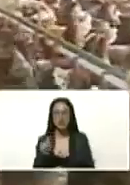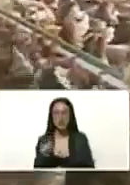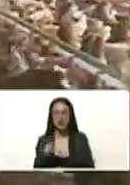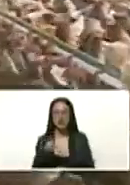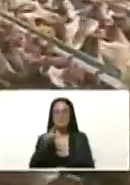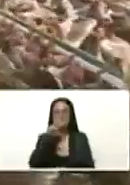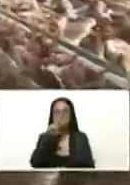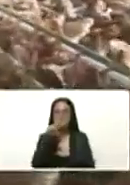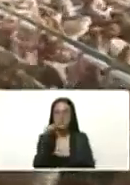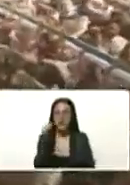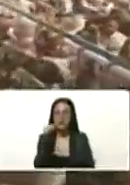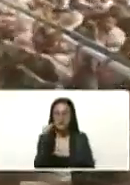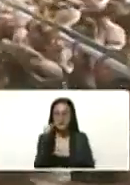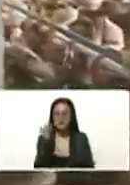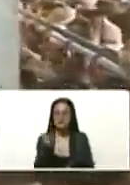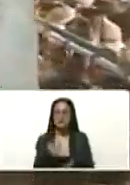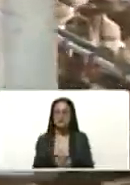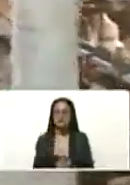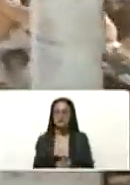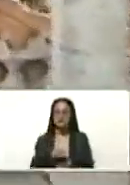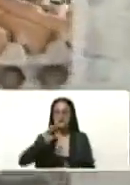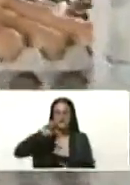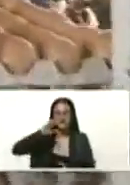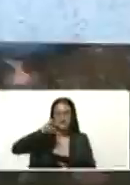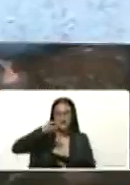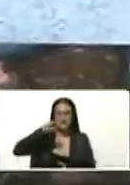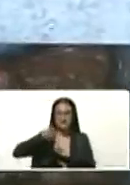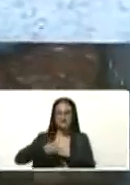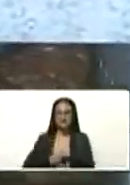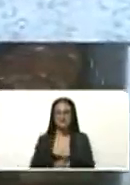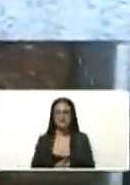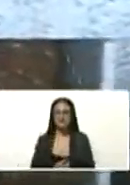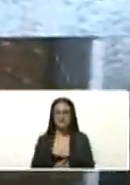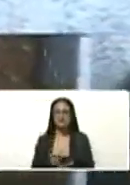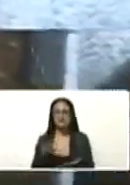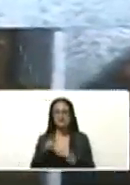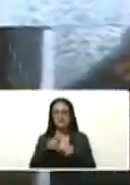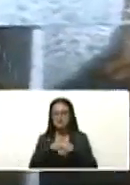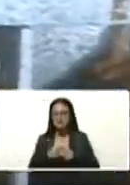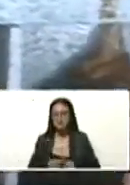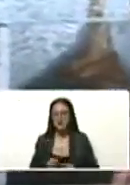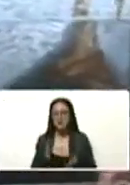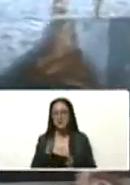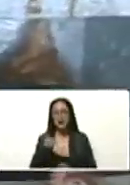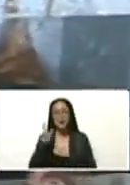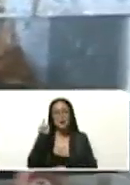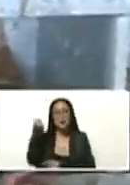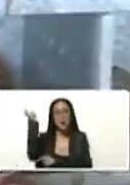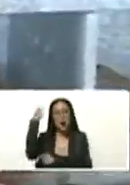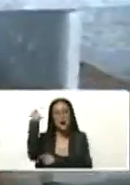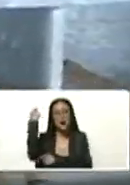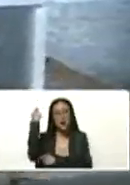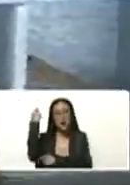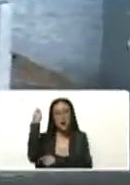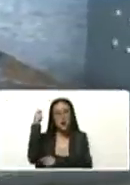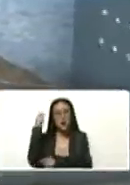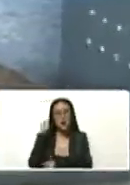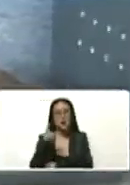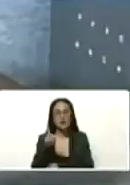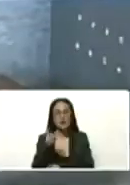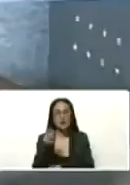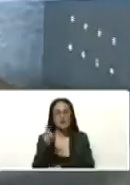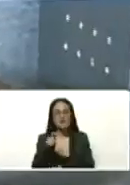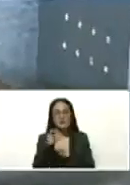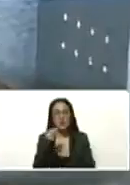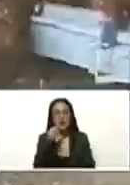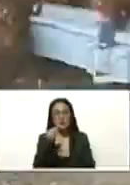maíz. Nosotros estábamos sacando unos cálculos aquí, presidente, nada más para el Guárico. El Guárico necesitamos de alimento